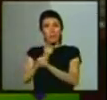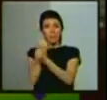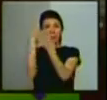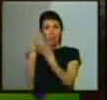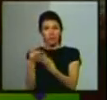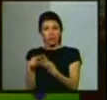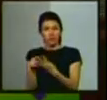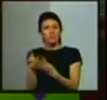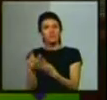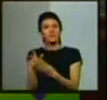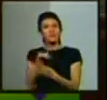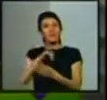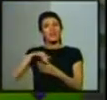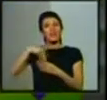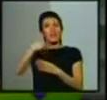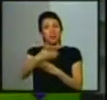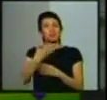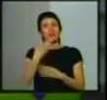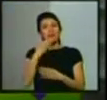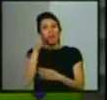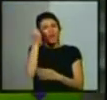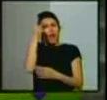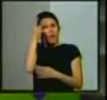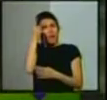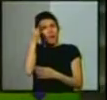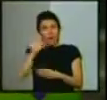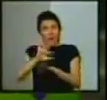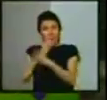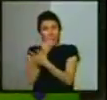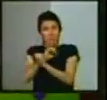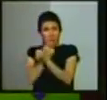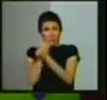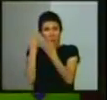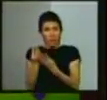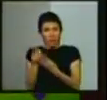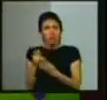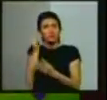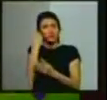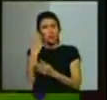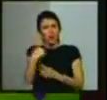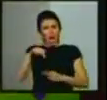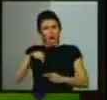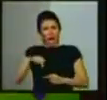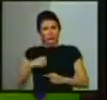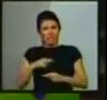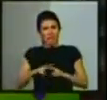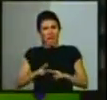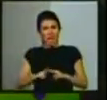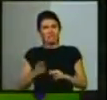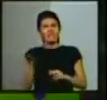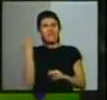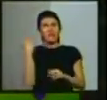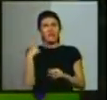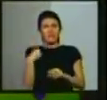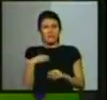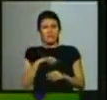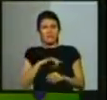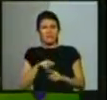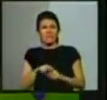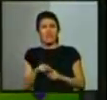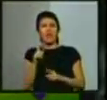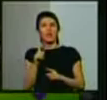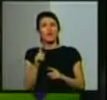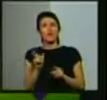comprendió después, aún estando preso, y supo de lo que aquí se hacía, la Comisión Rettig de Verdad y